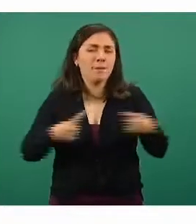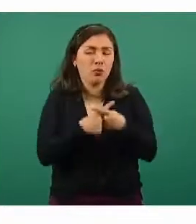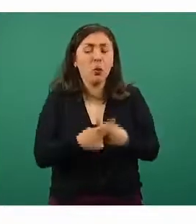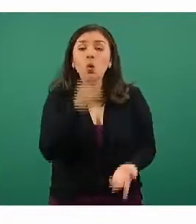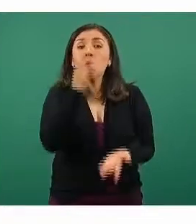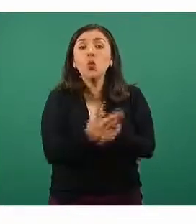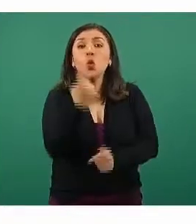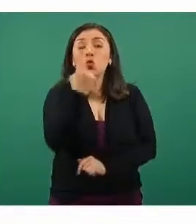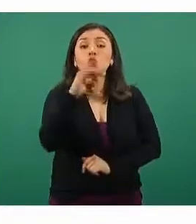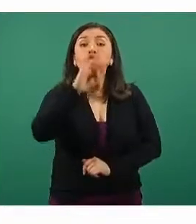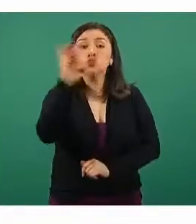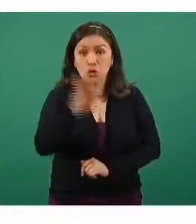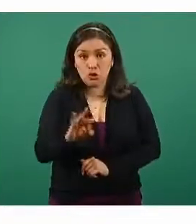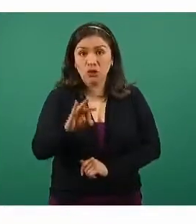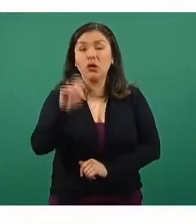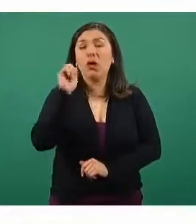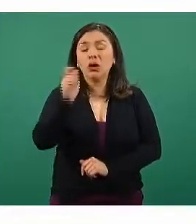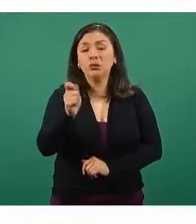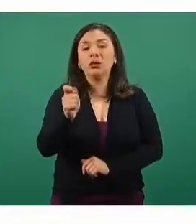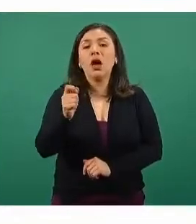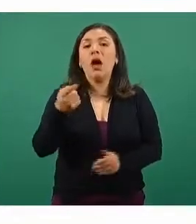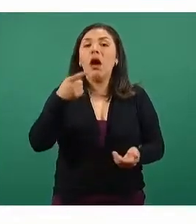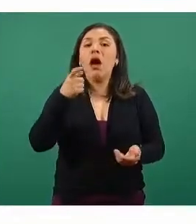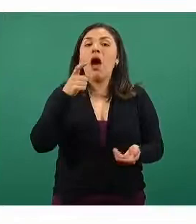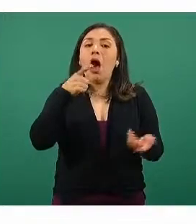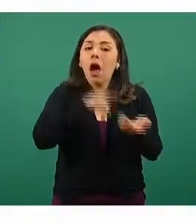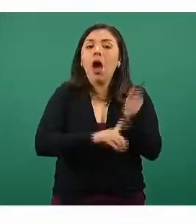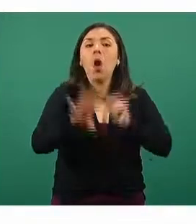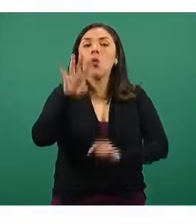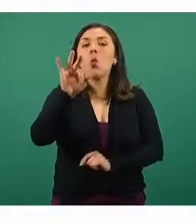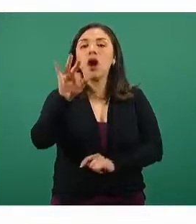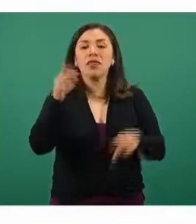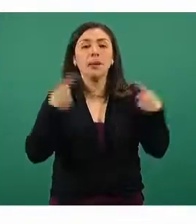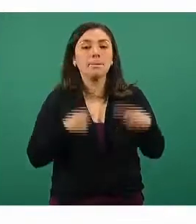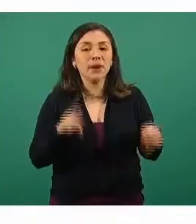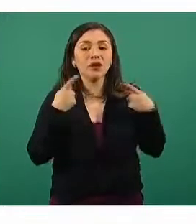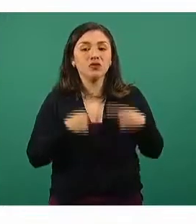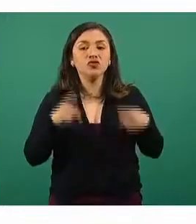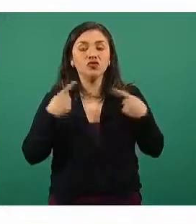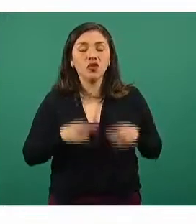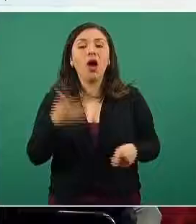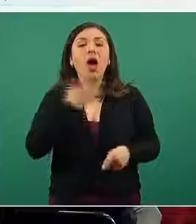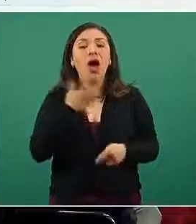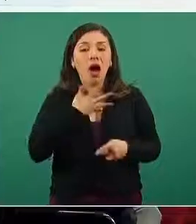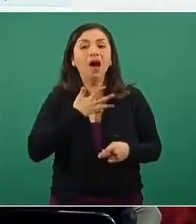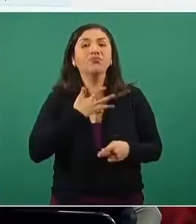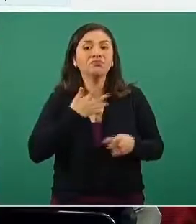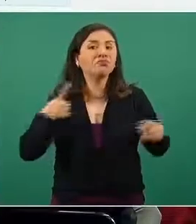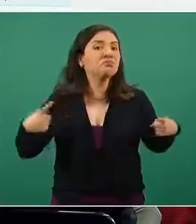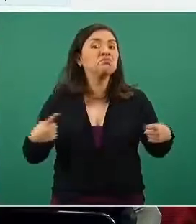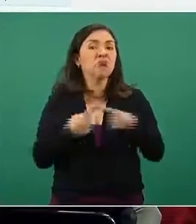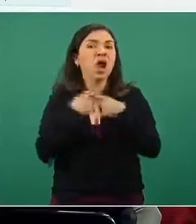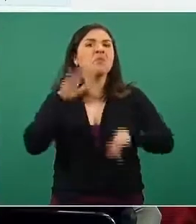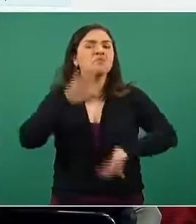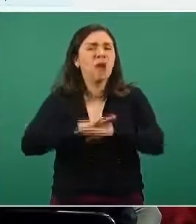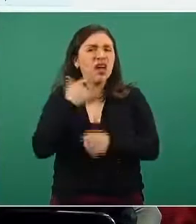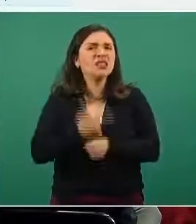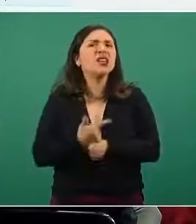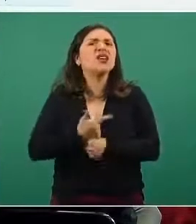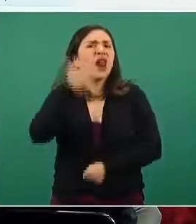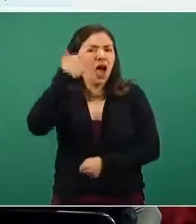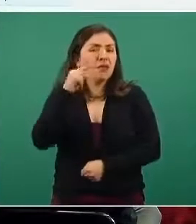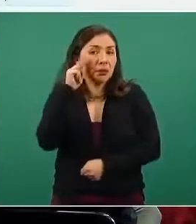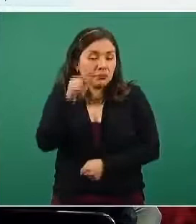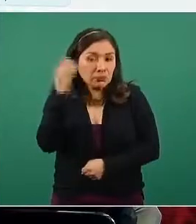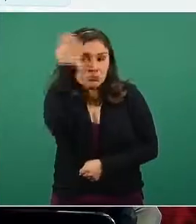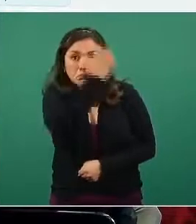el 1%, y representan 40 casos o 40 personas, presentaron alguna manifestación que se